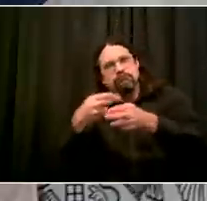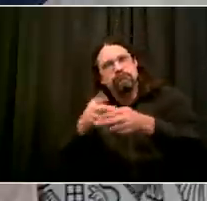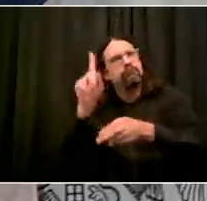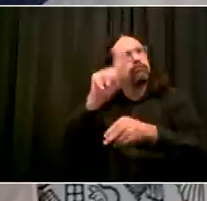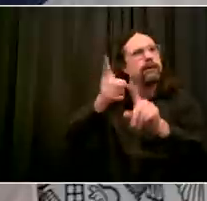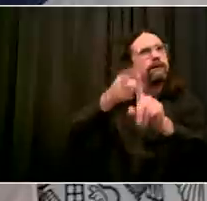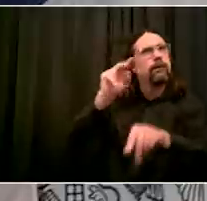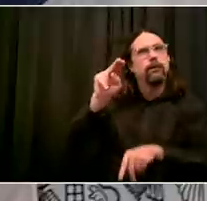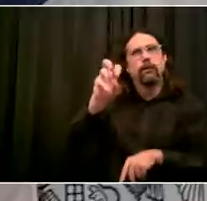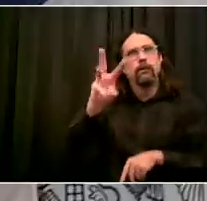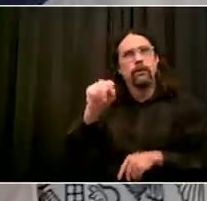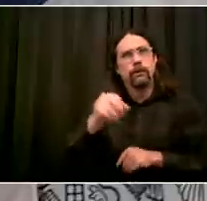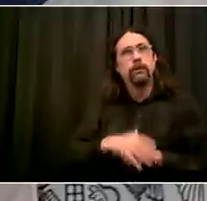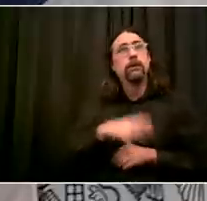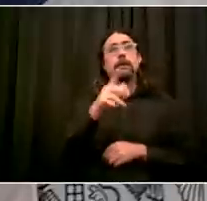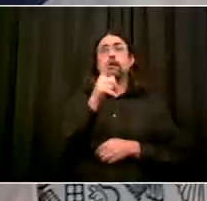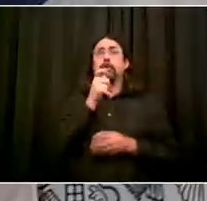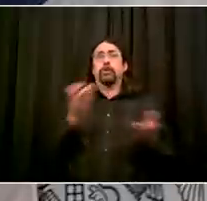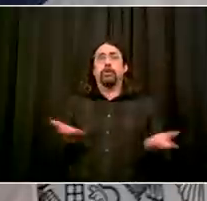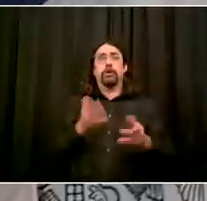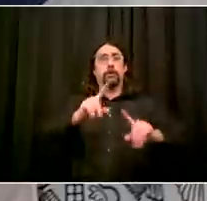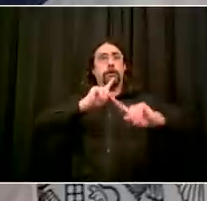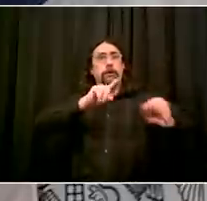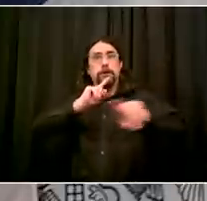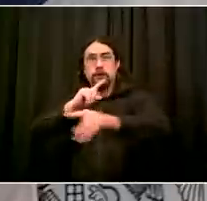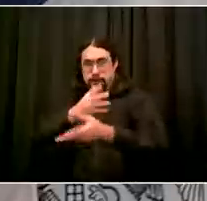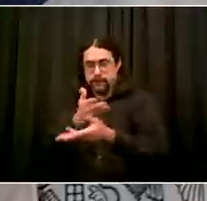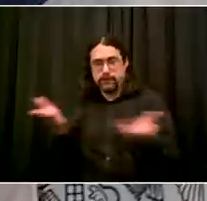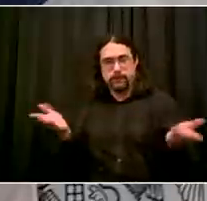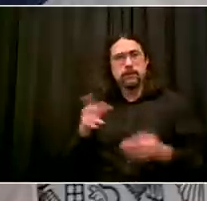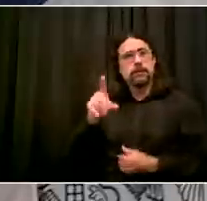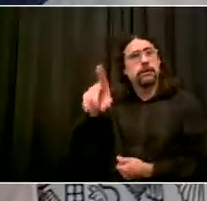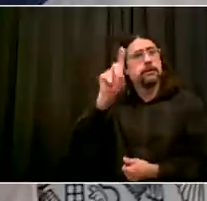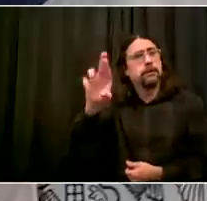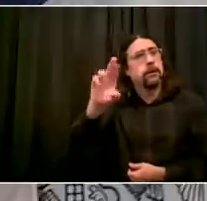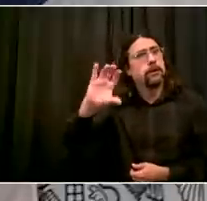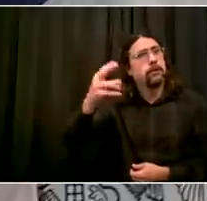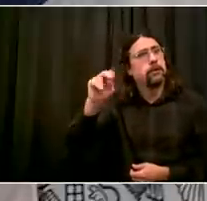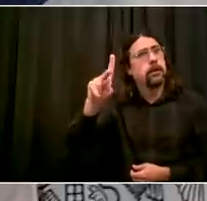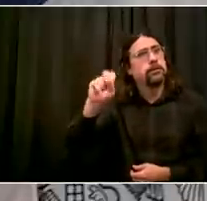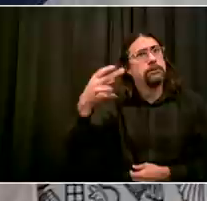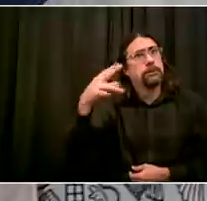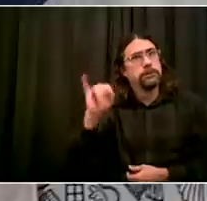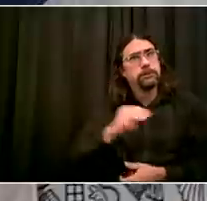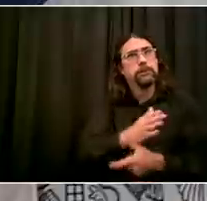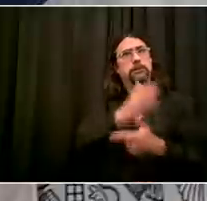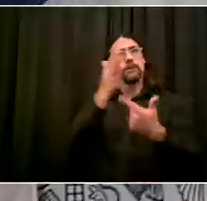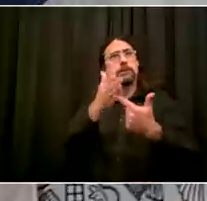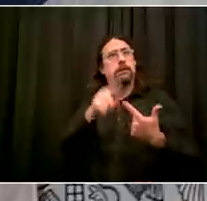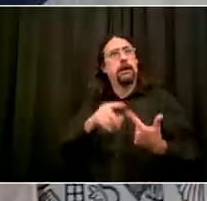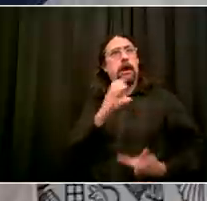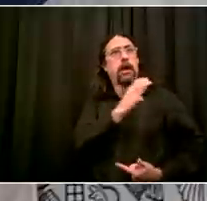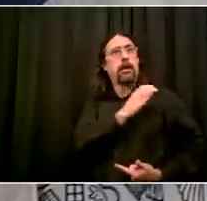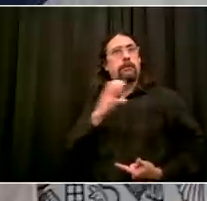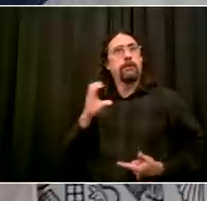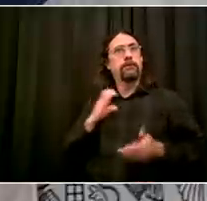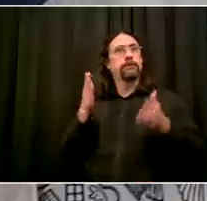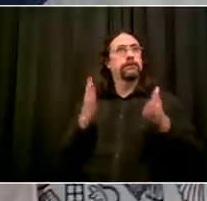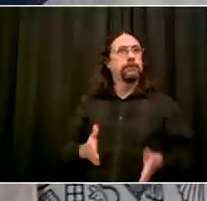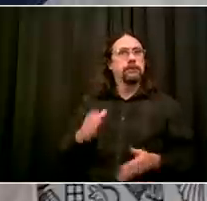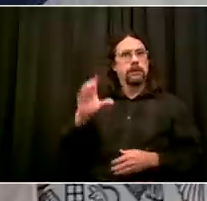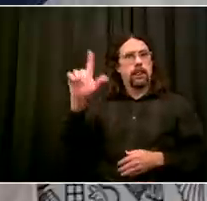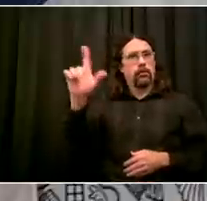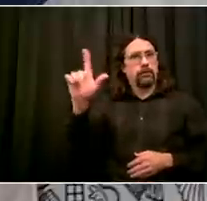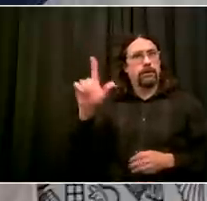Chokshi, Chancellor Carranza, Commissioner Melania Larraka, Corporation Counsel Jim Johnson, Special Counsel to Democracy